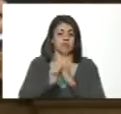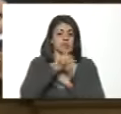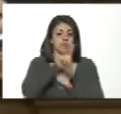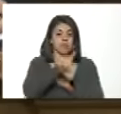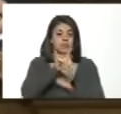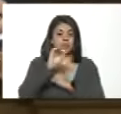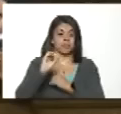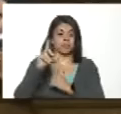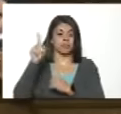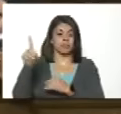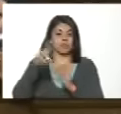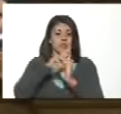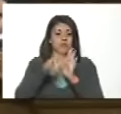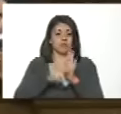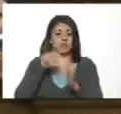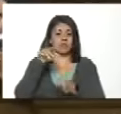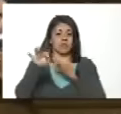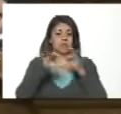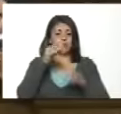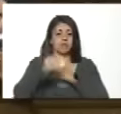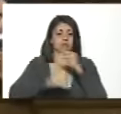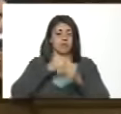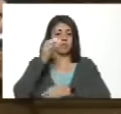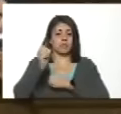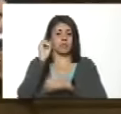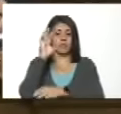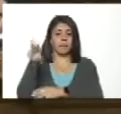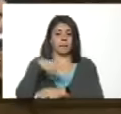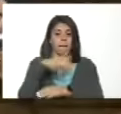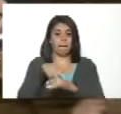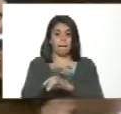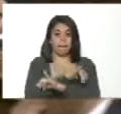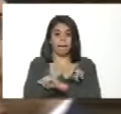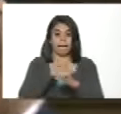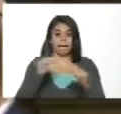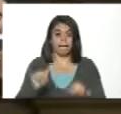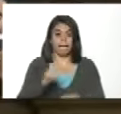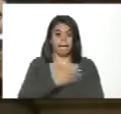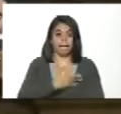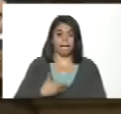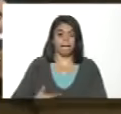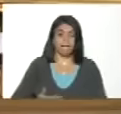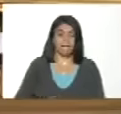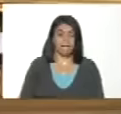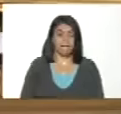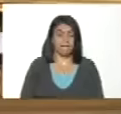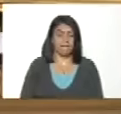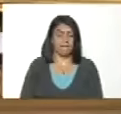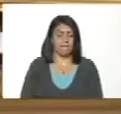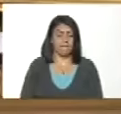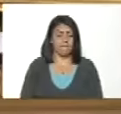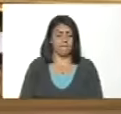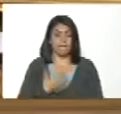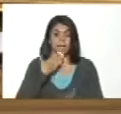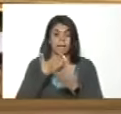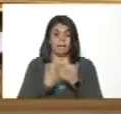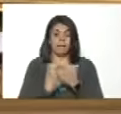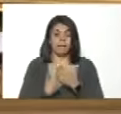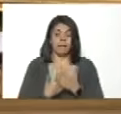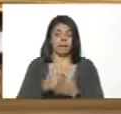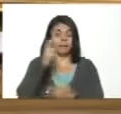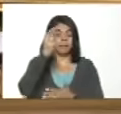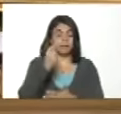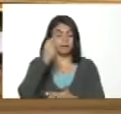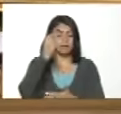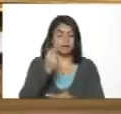artículo 111 del Reglamento Interior y de Debates de la Asamblea Nacional. Es todo, ciudadano presidente. Gracias, secretaria. Voy a dejar